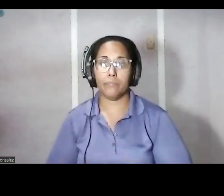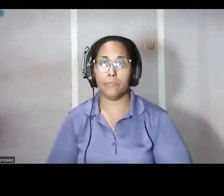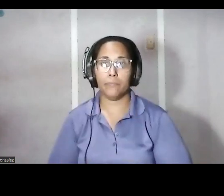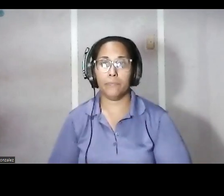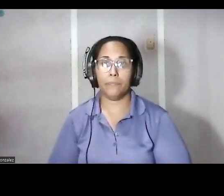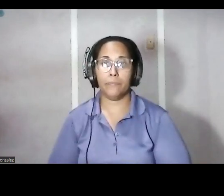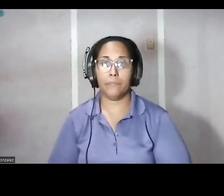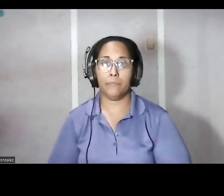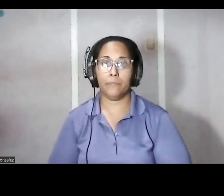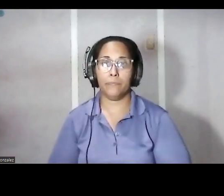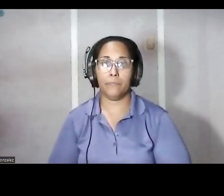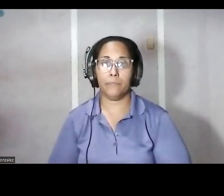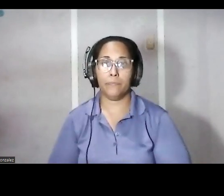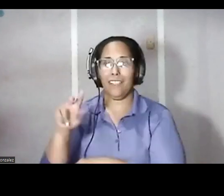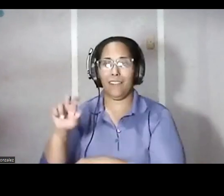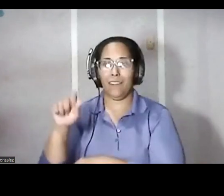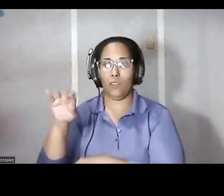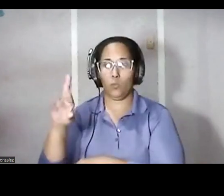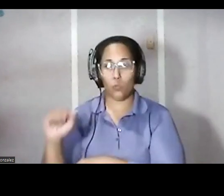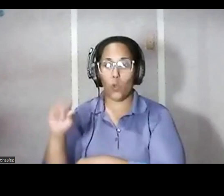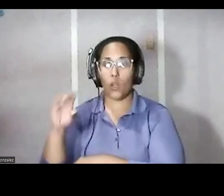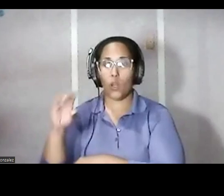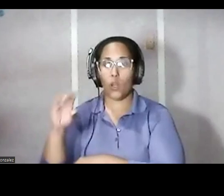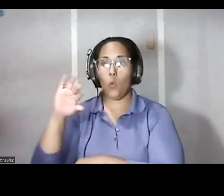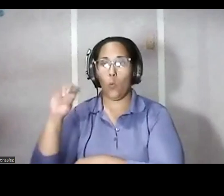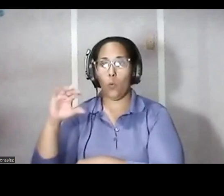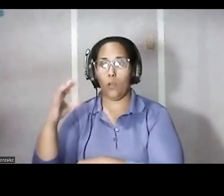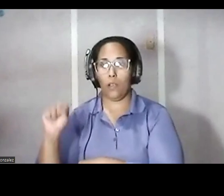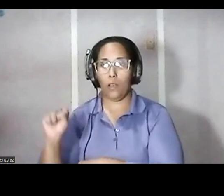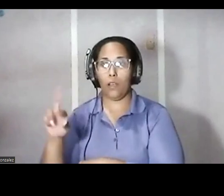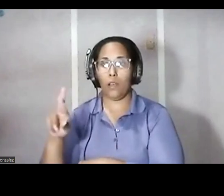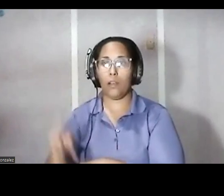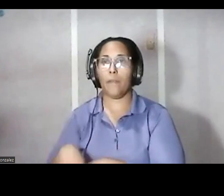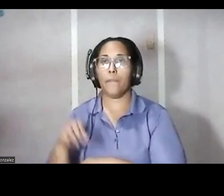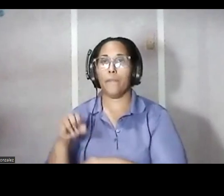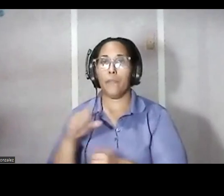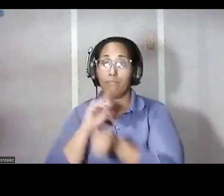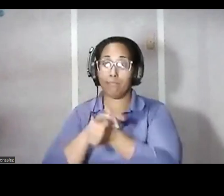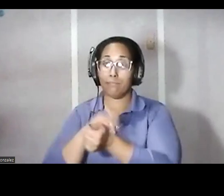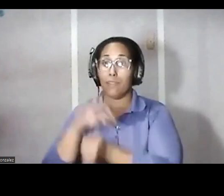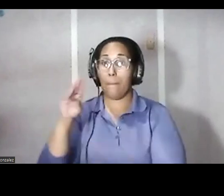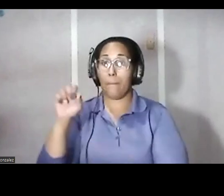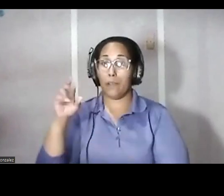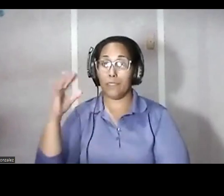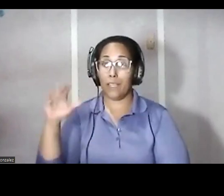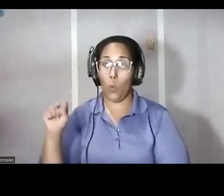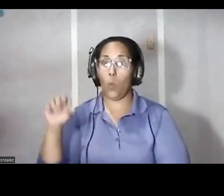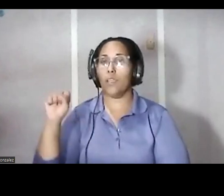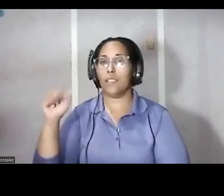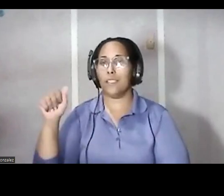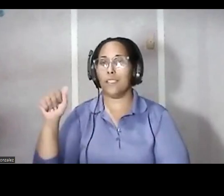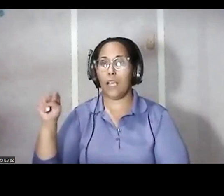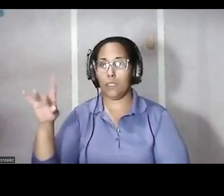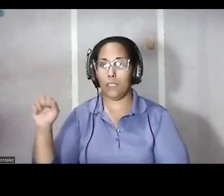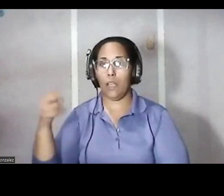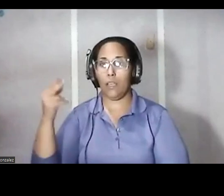de parte de Nina Torres Vidal, de Oscar Fontanes, de la doctora Barceló y de la doctora Sandra Enríquez, que nos